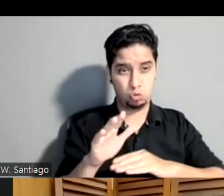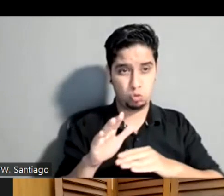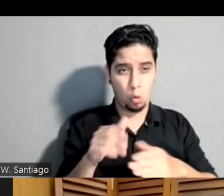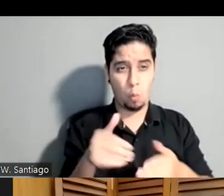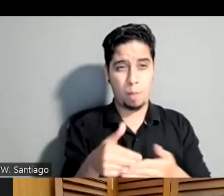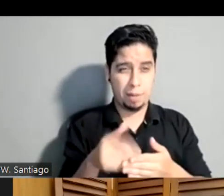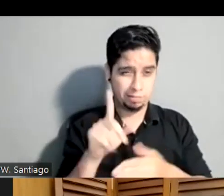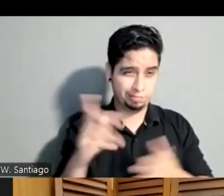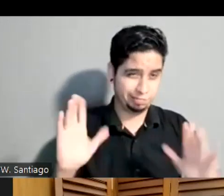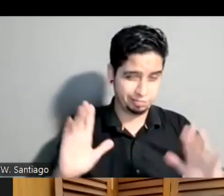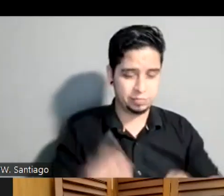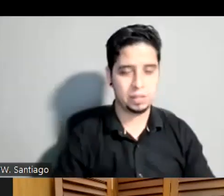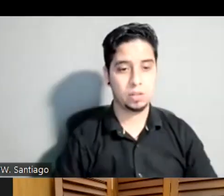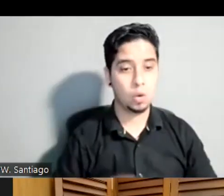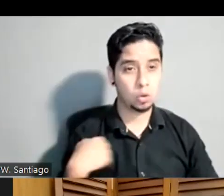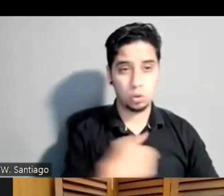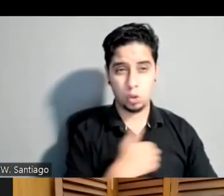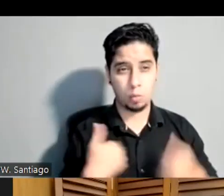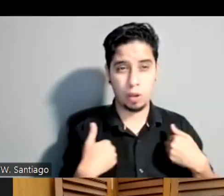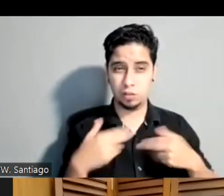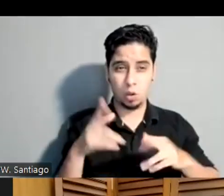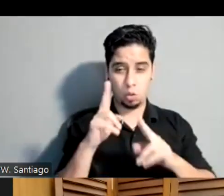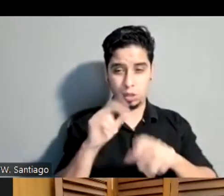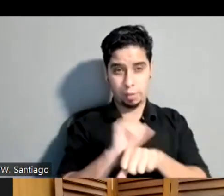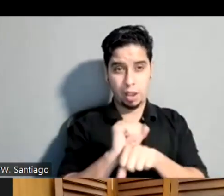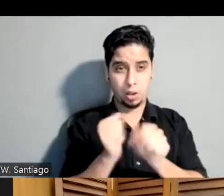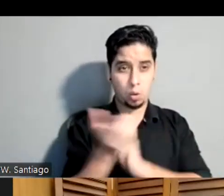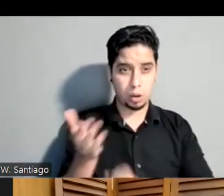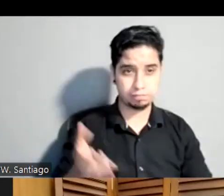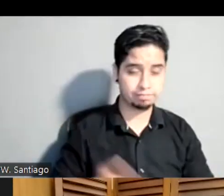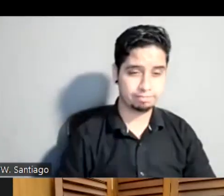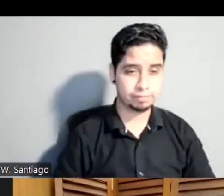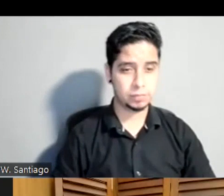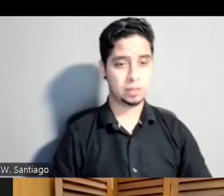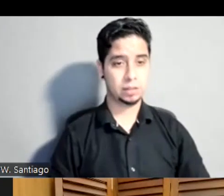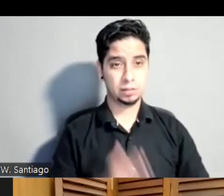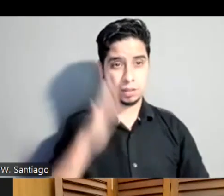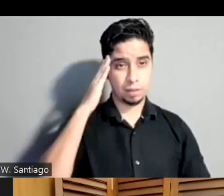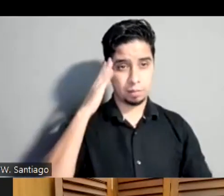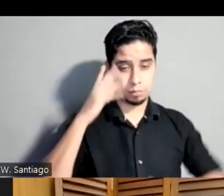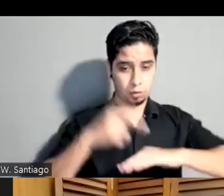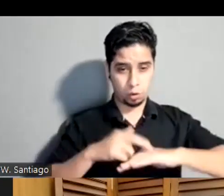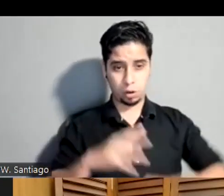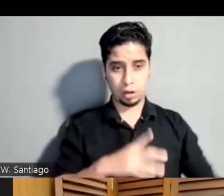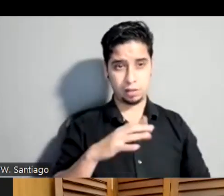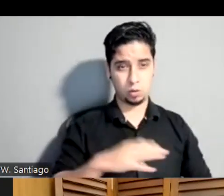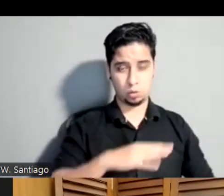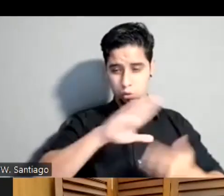que tuvimos también ese privilegio, que en Puerto Rico, ¿verdad? Los clásicos, pues ya toda esa gente ha